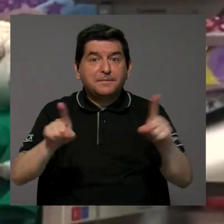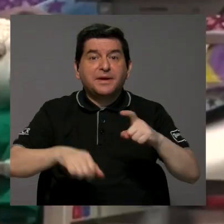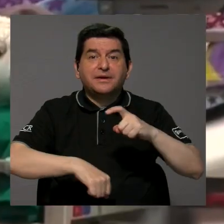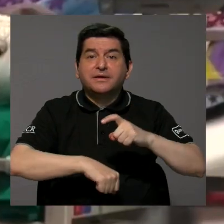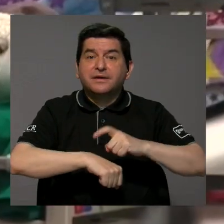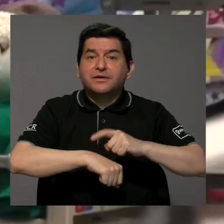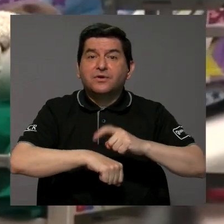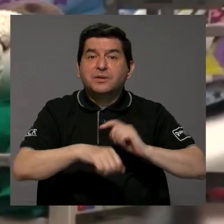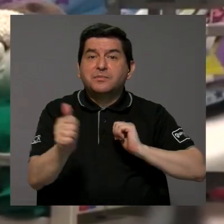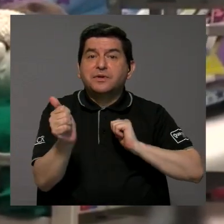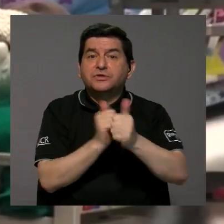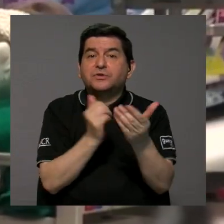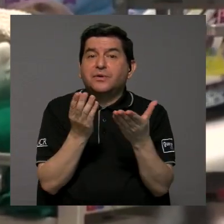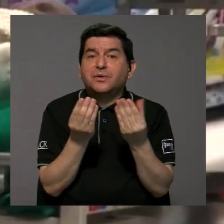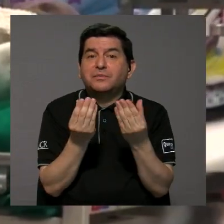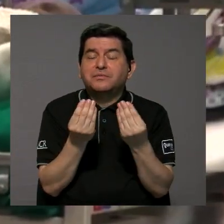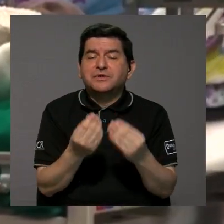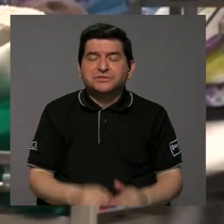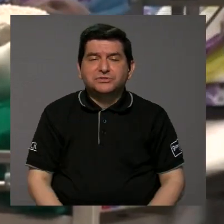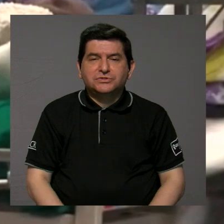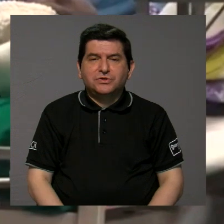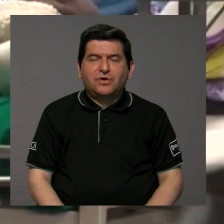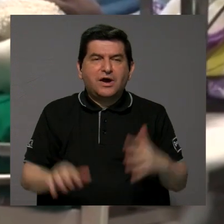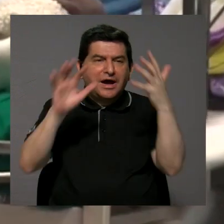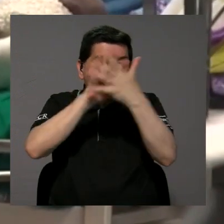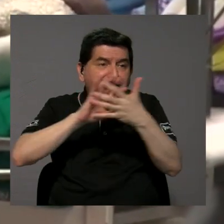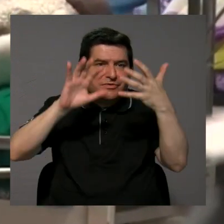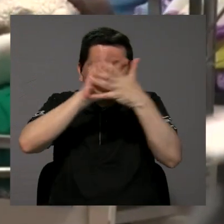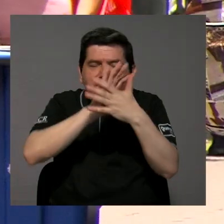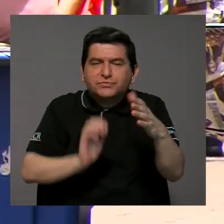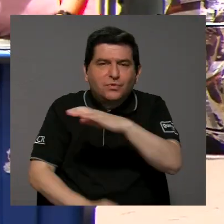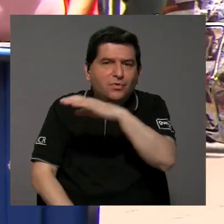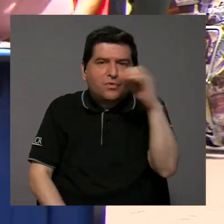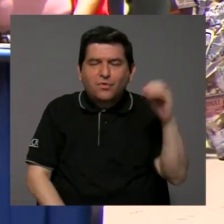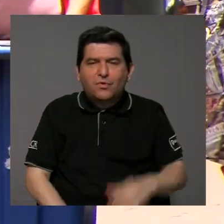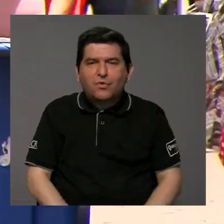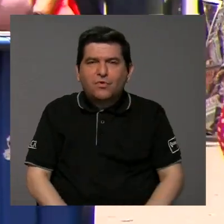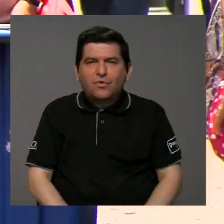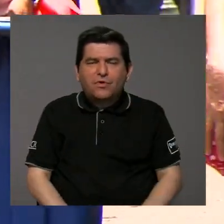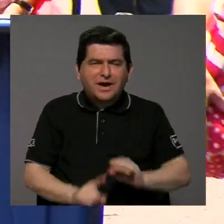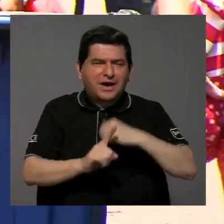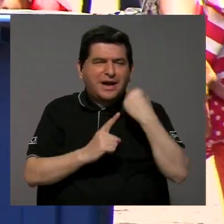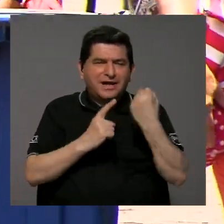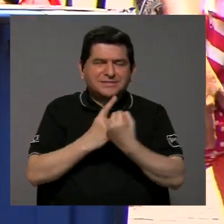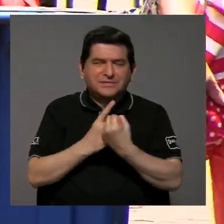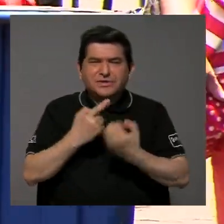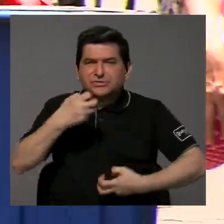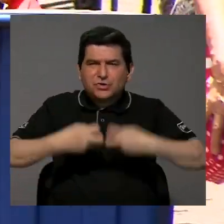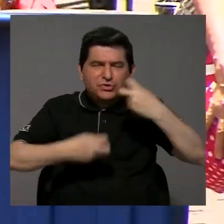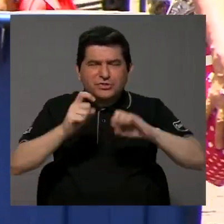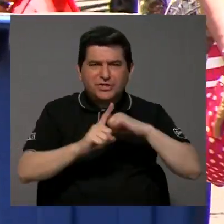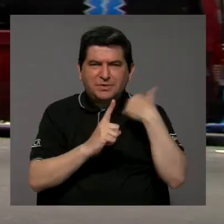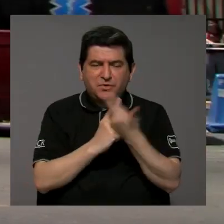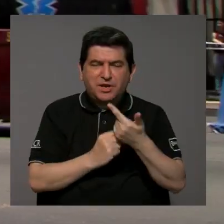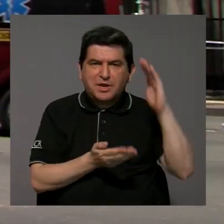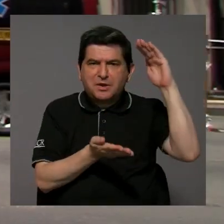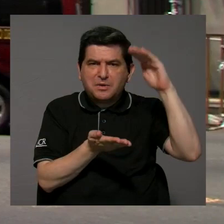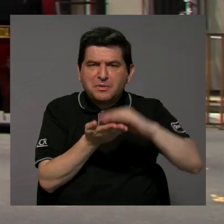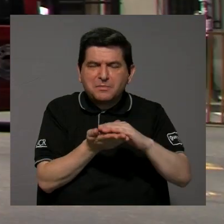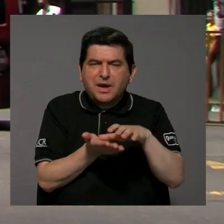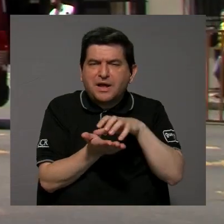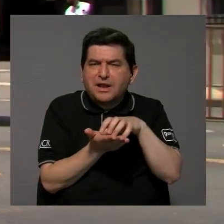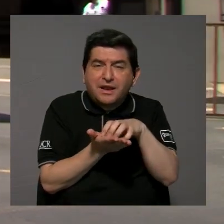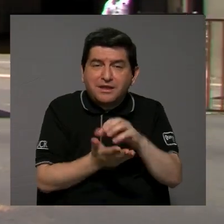Pero en el momento en que pasó el susto, el miedo al caos, el miedo al desorden social y se redujo